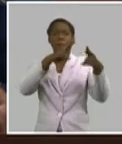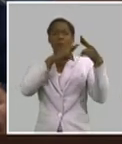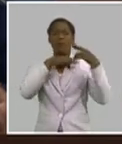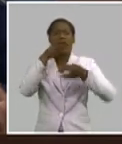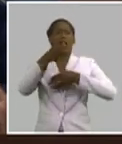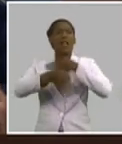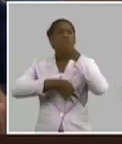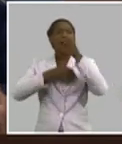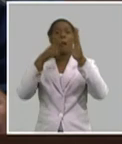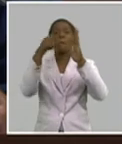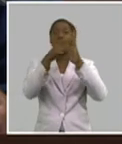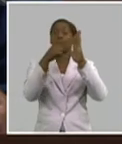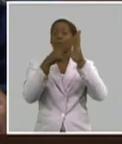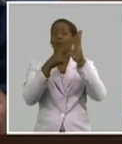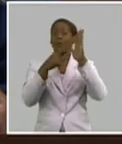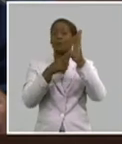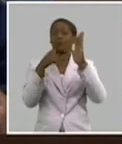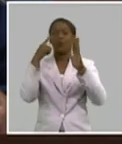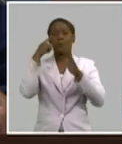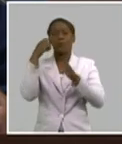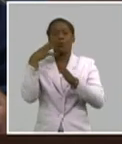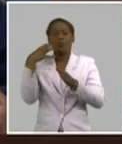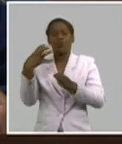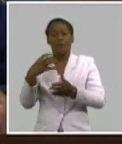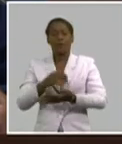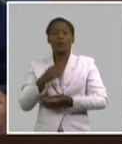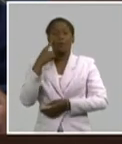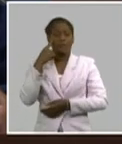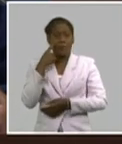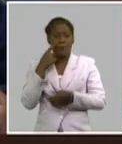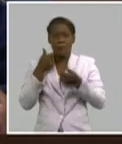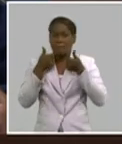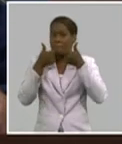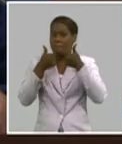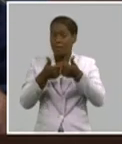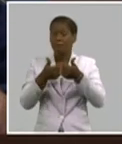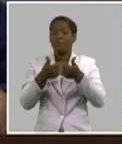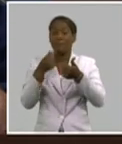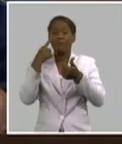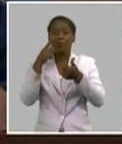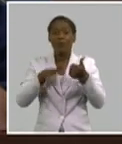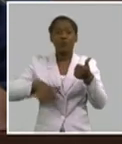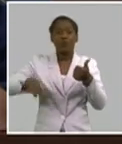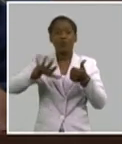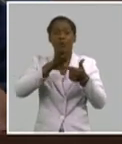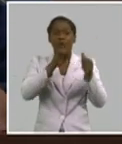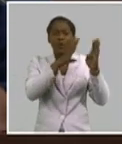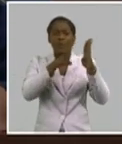que su participación en el Congreso era para aportar. Y eso dice mucho, ¿no?, de